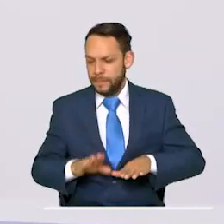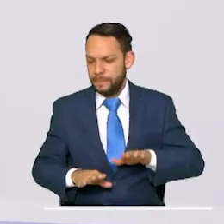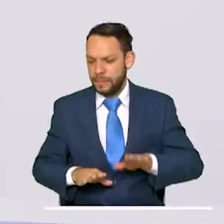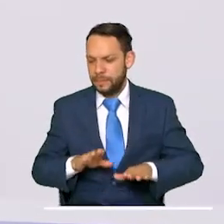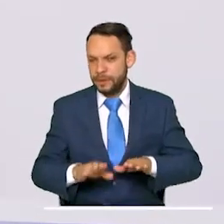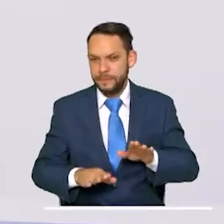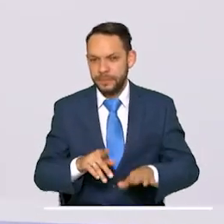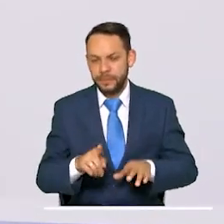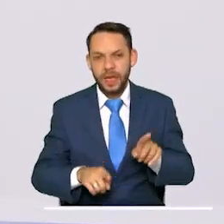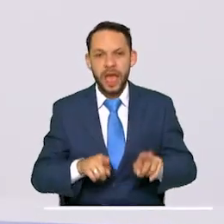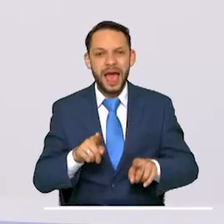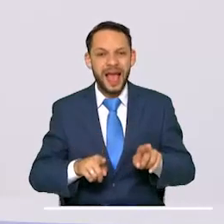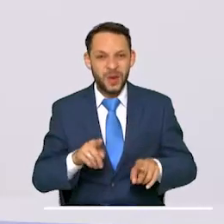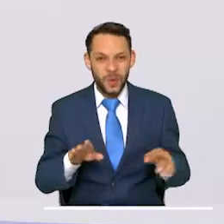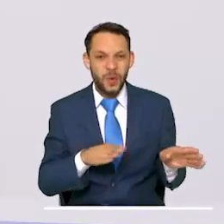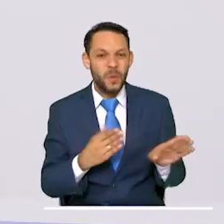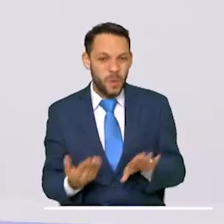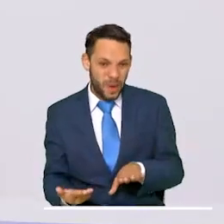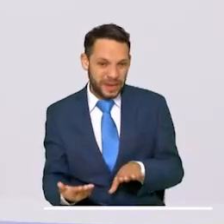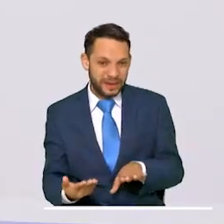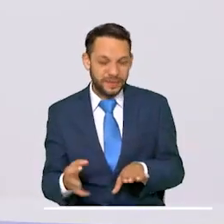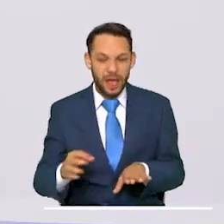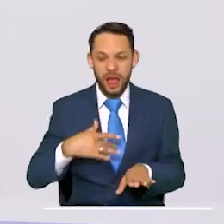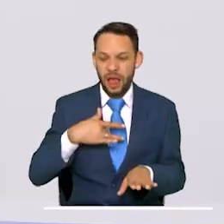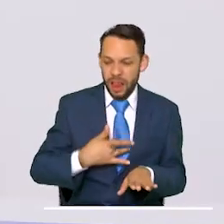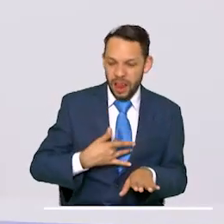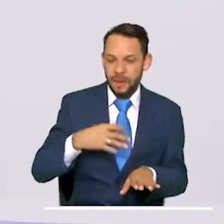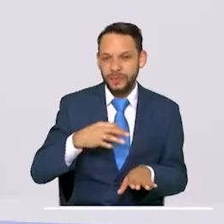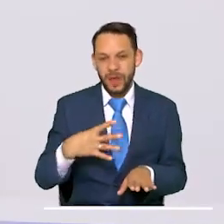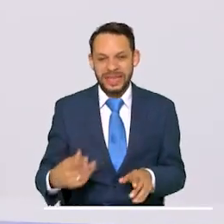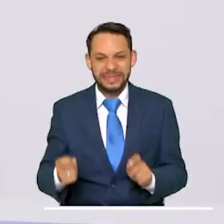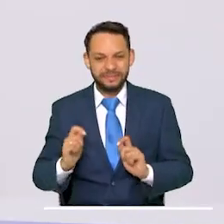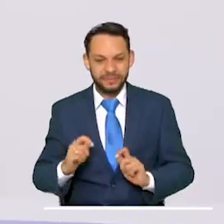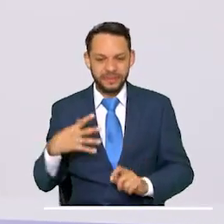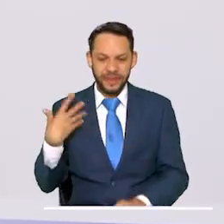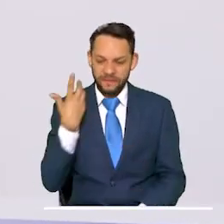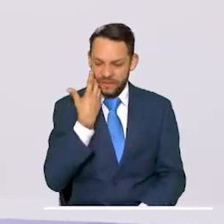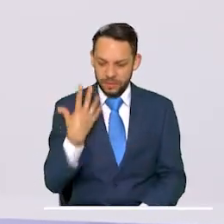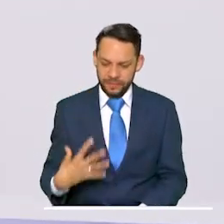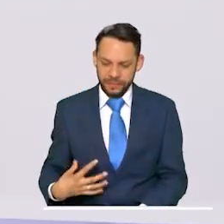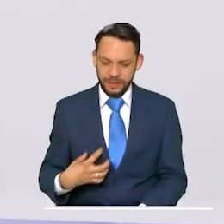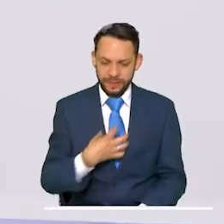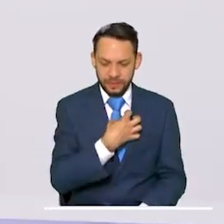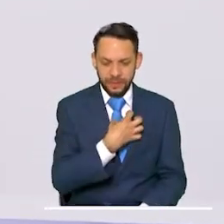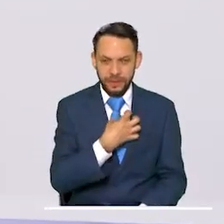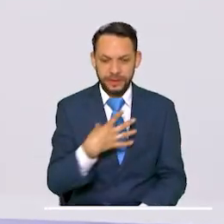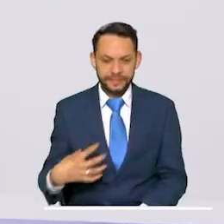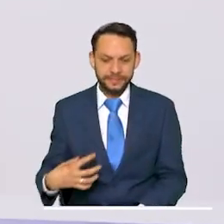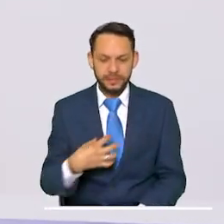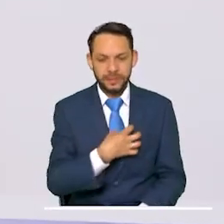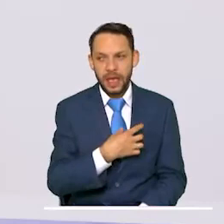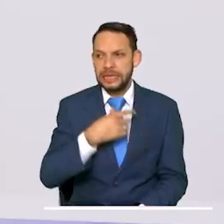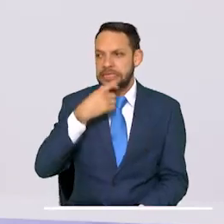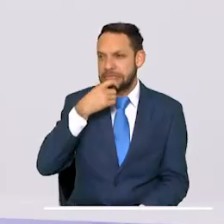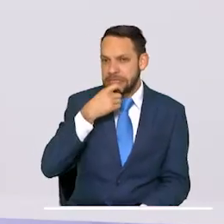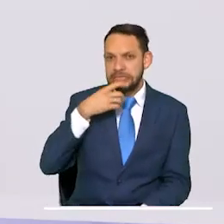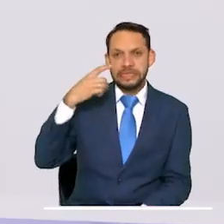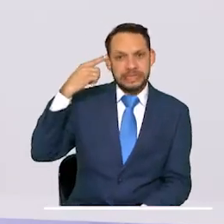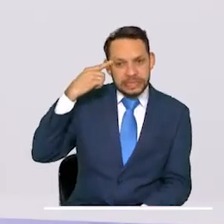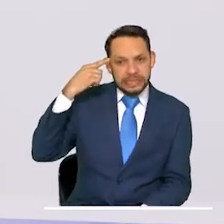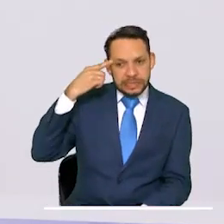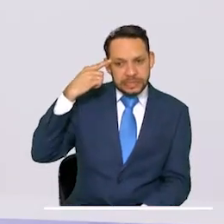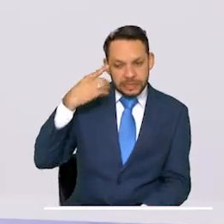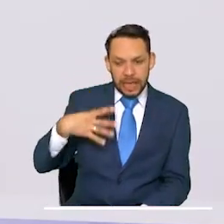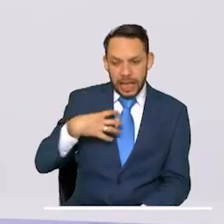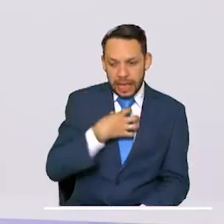frente a la muerte. O sea, cuando se habla de cáncer... el imaginario todavía está amarrado a que cáncer es igual